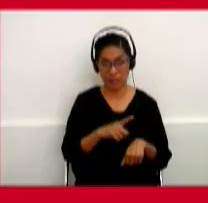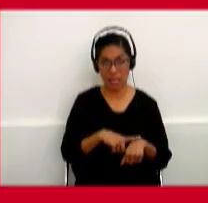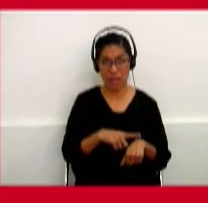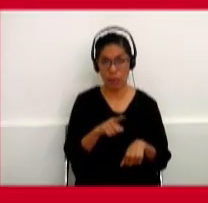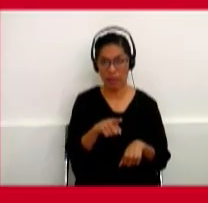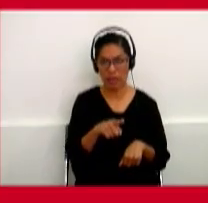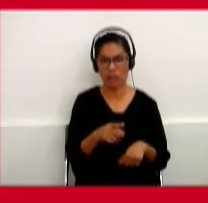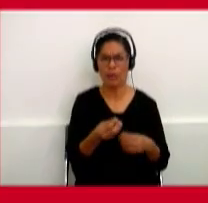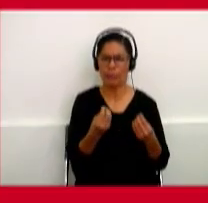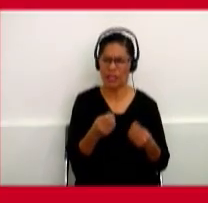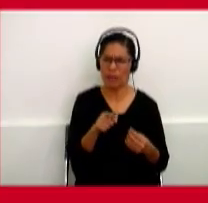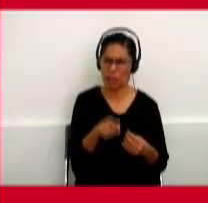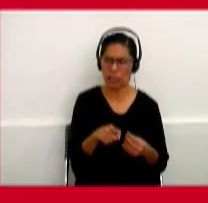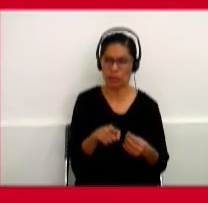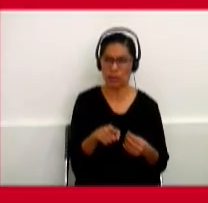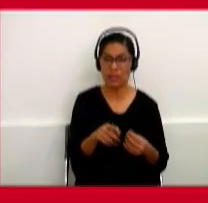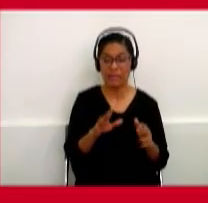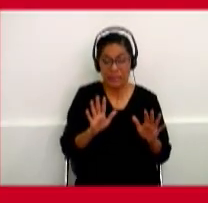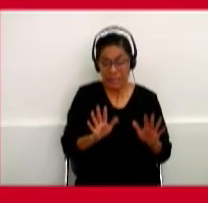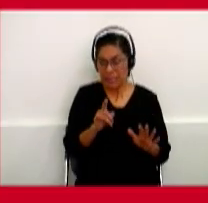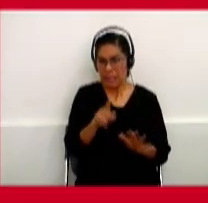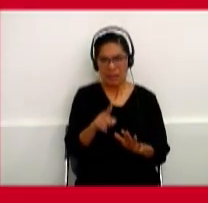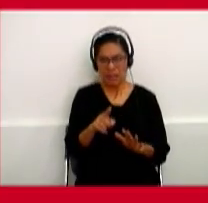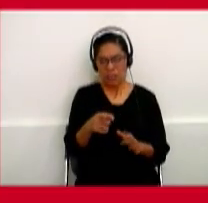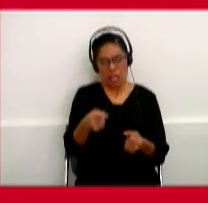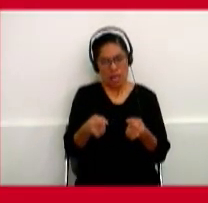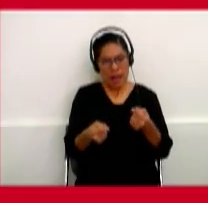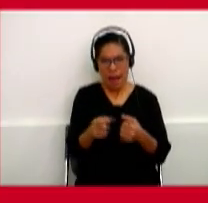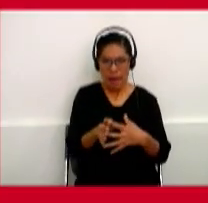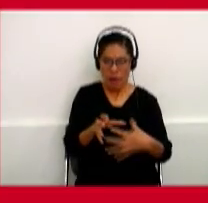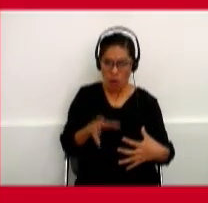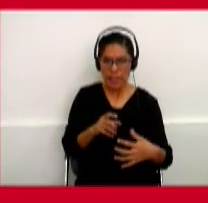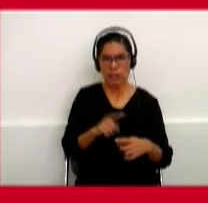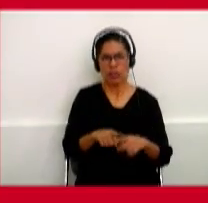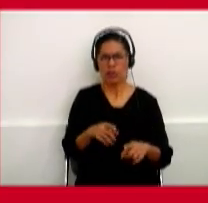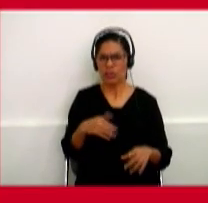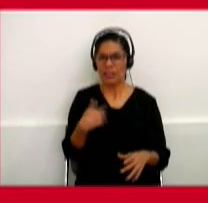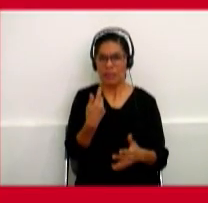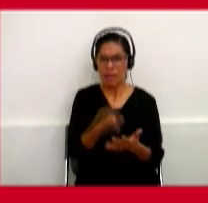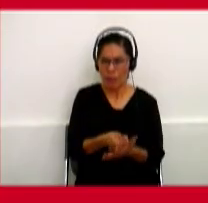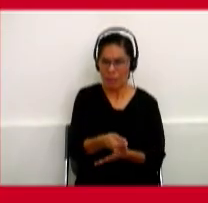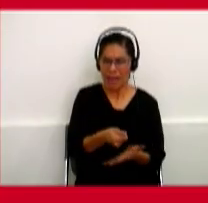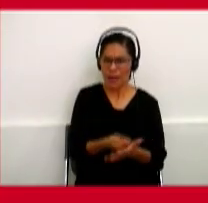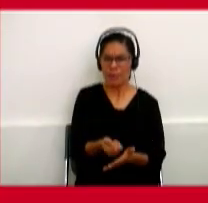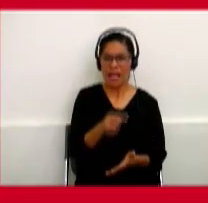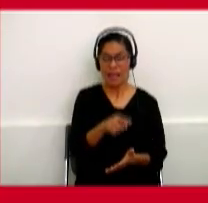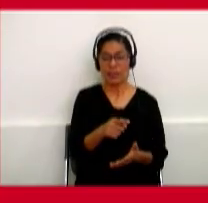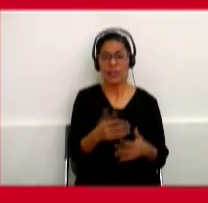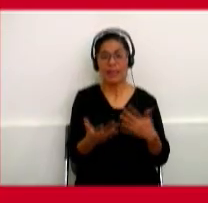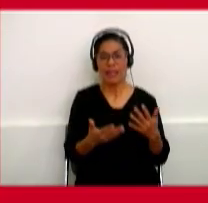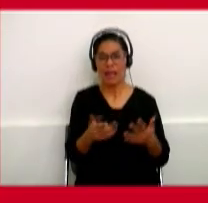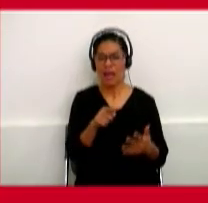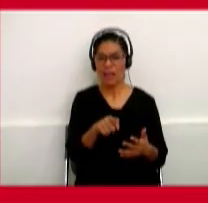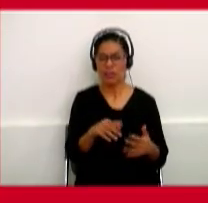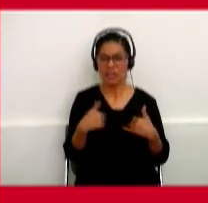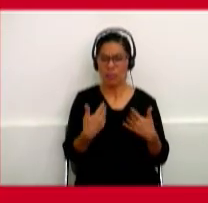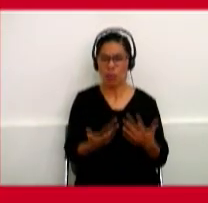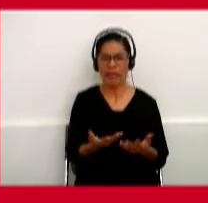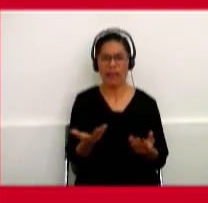que comprar más activos más frecuentemente, recortamos estos costos capitales. Entonces, queremos poder proporcionar a los